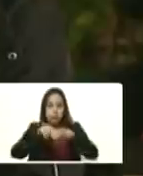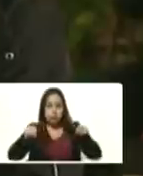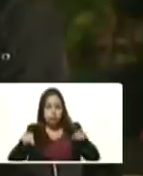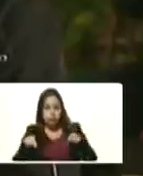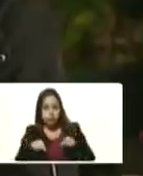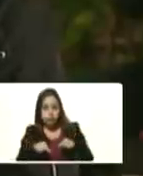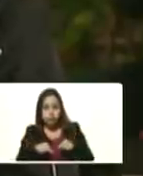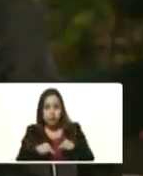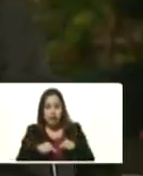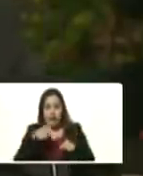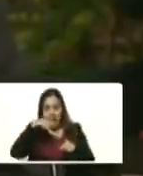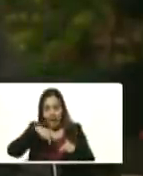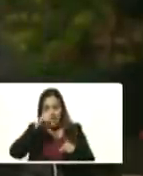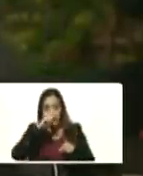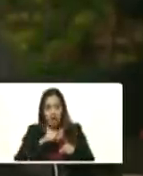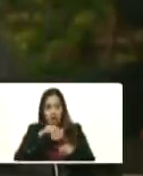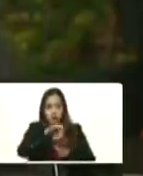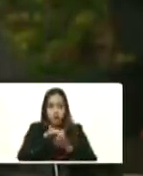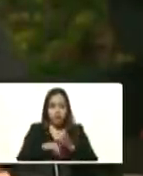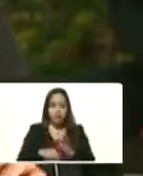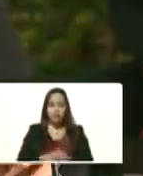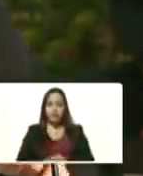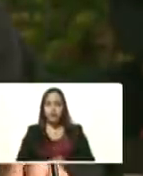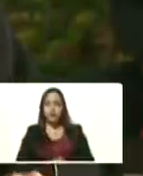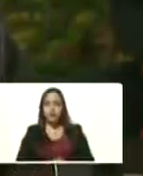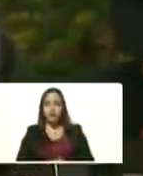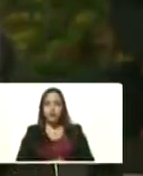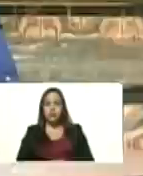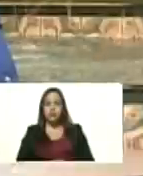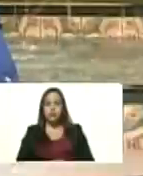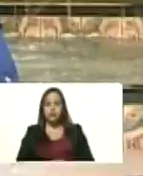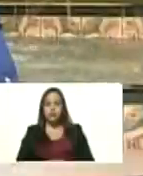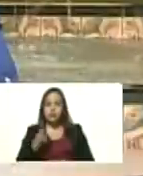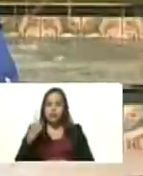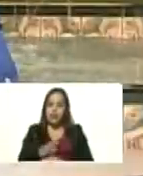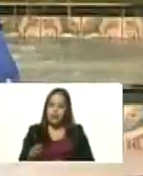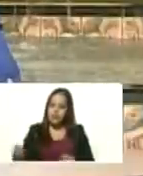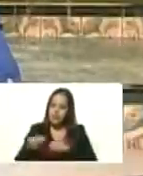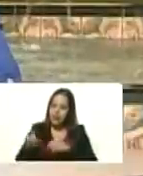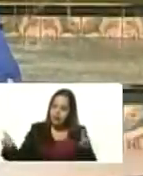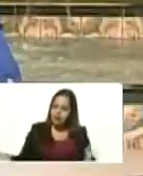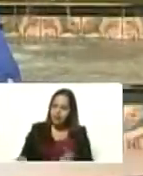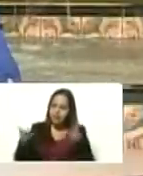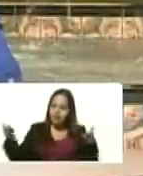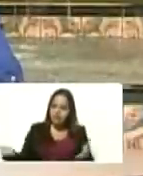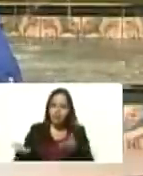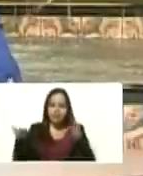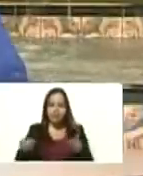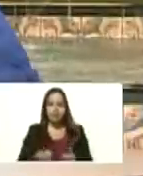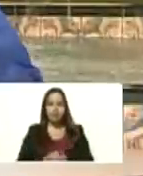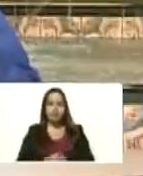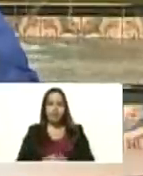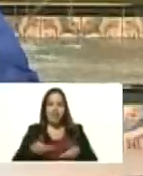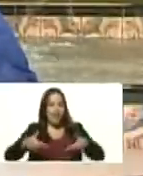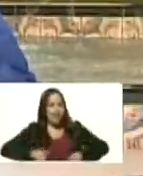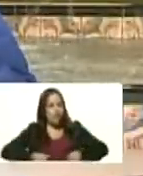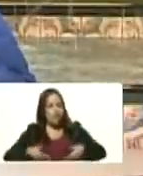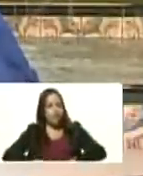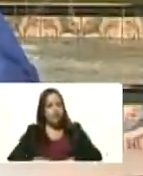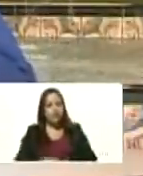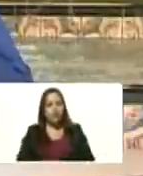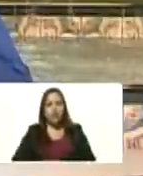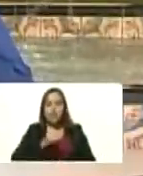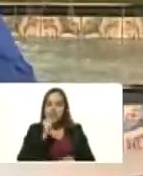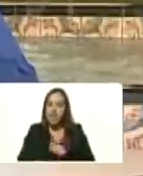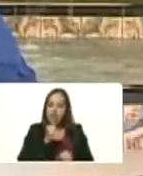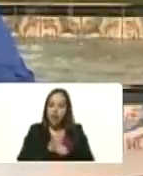también en producción de soya hay que duplicar el esfuerzo el trabajo